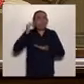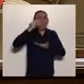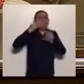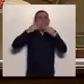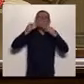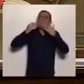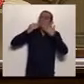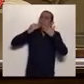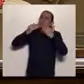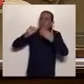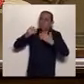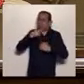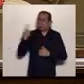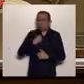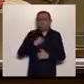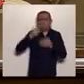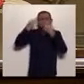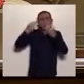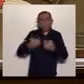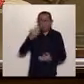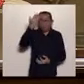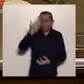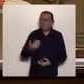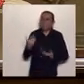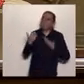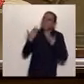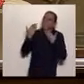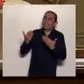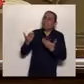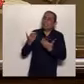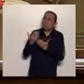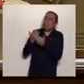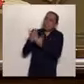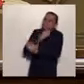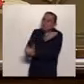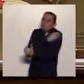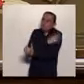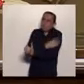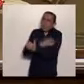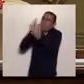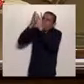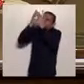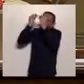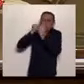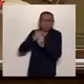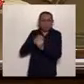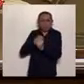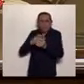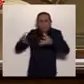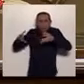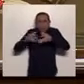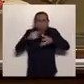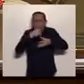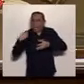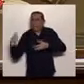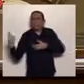y te damos gracias porque nos haces dignos de servirte en tu presencia. Te pedimos humildemente que el Espíritu Santo congregue